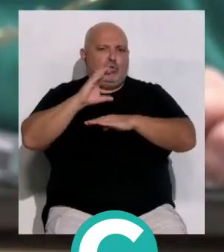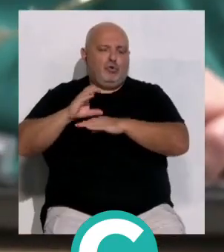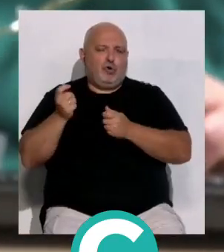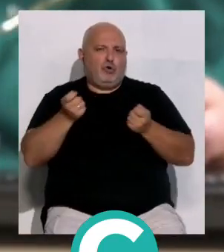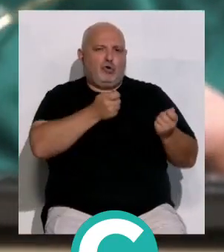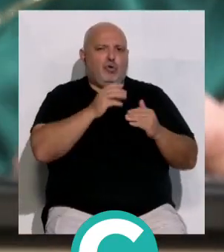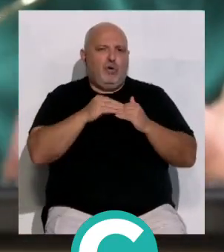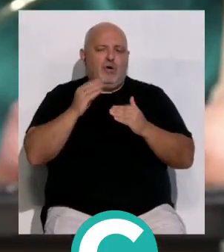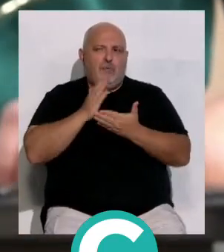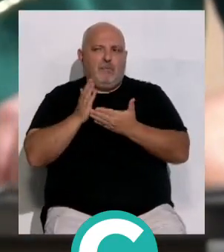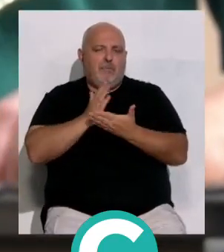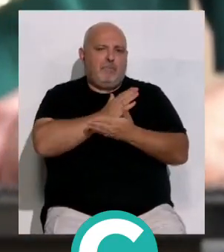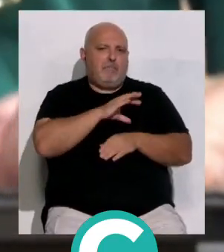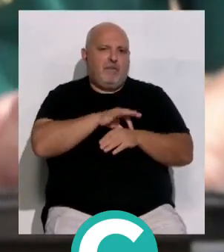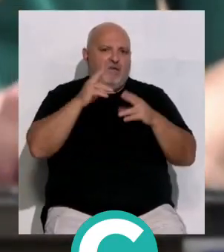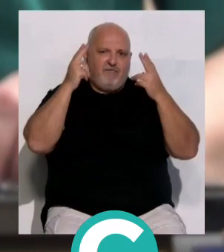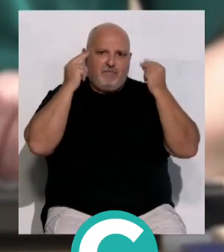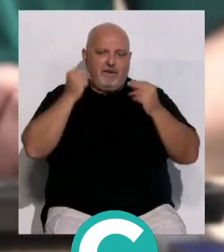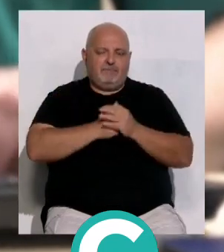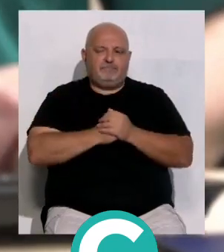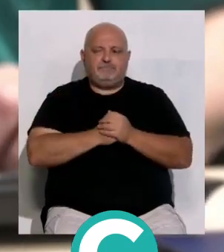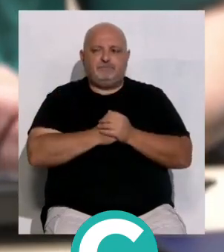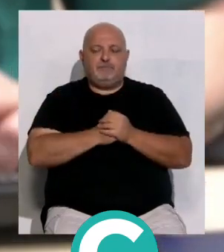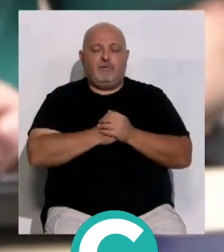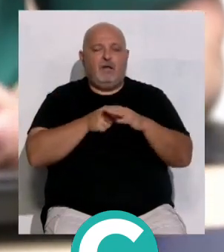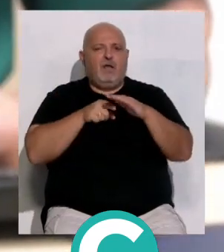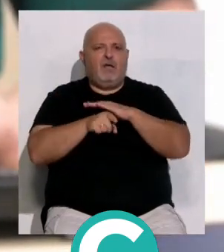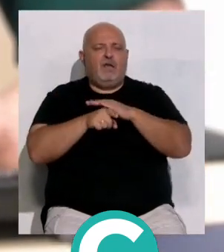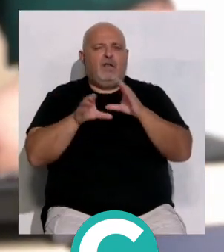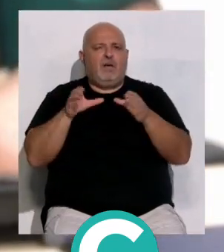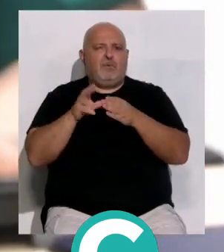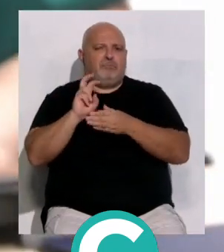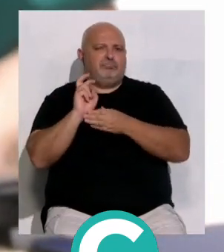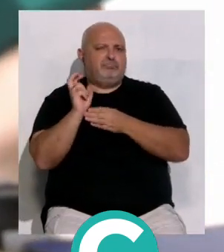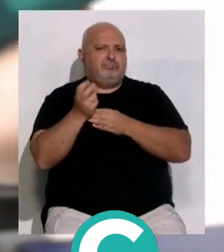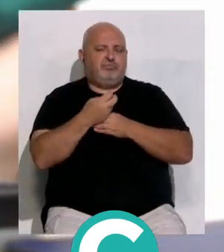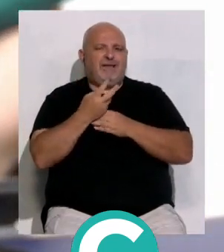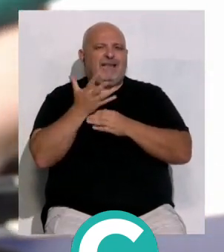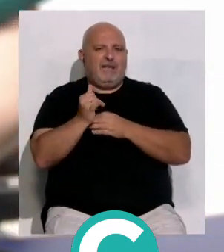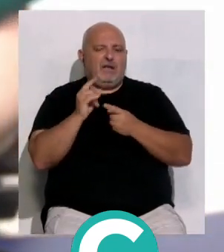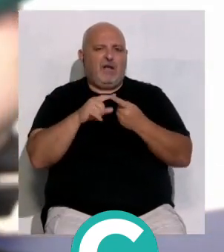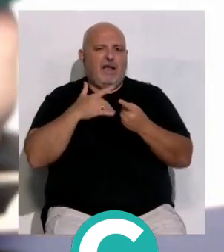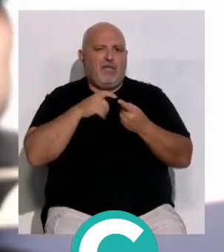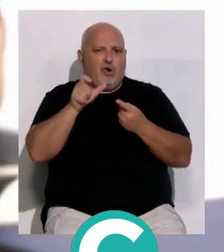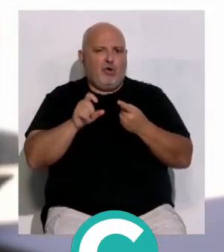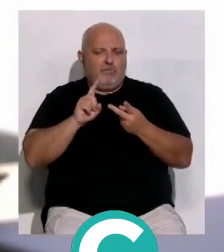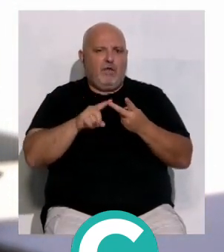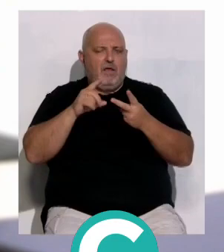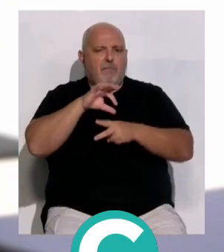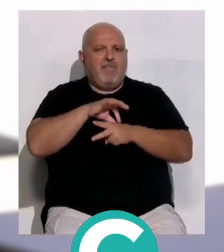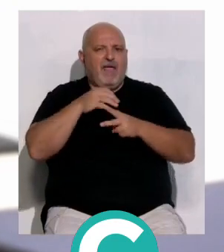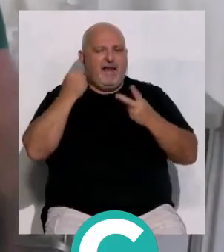de los pacientes por parte de médicos y enfermeras. La gestiona un equipo multidisciplinar formado por un cardiólogo, una